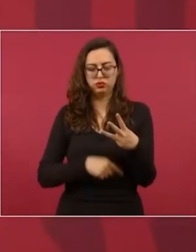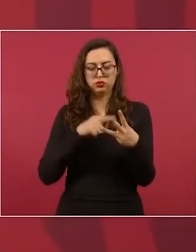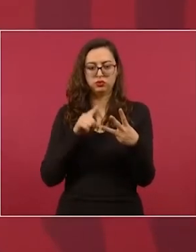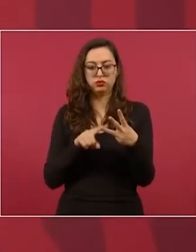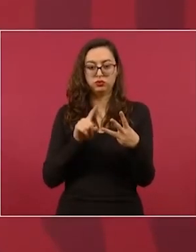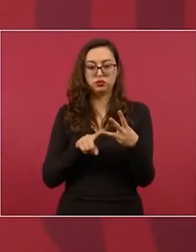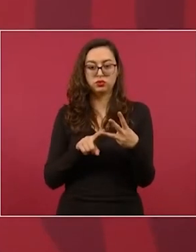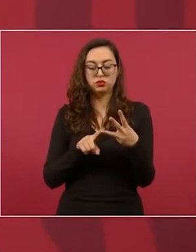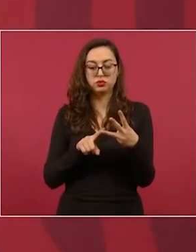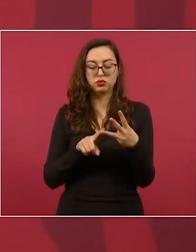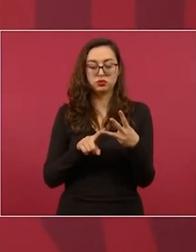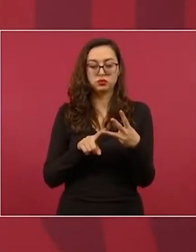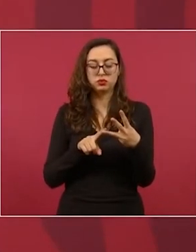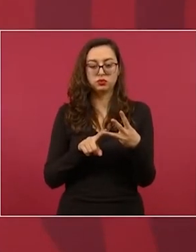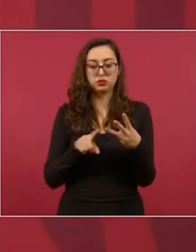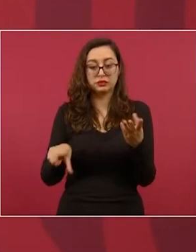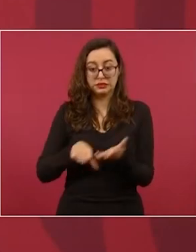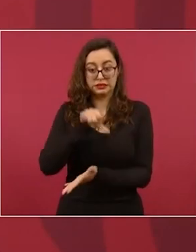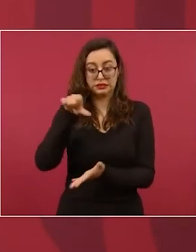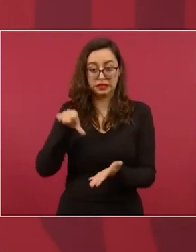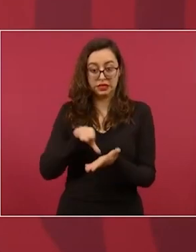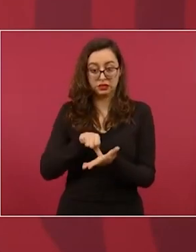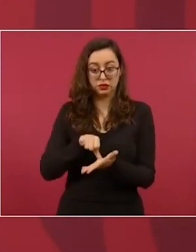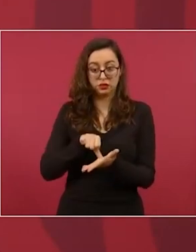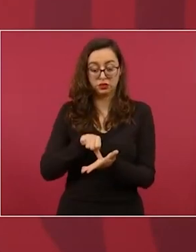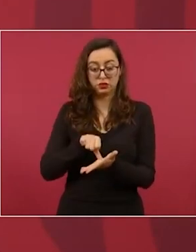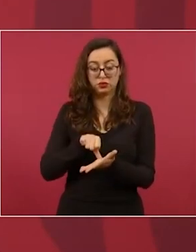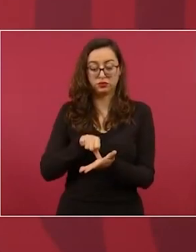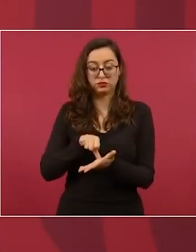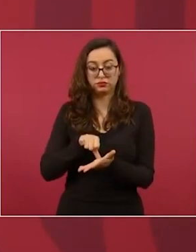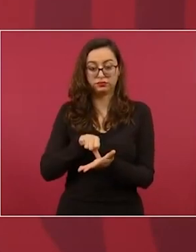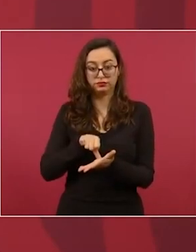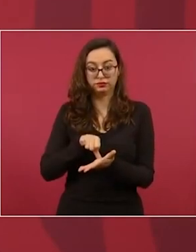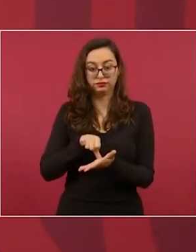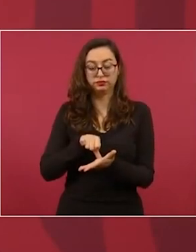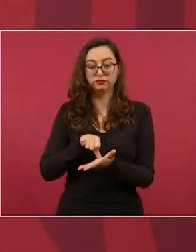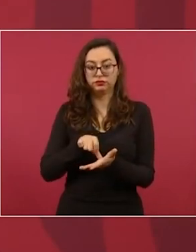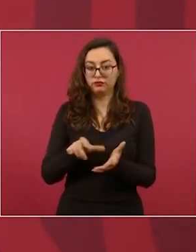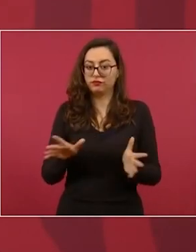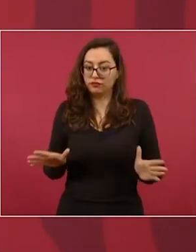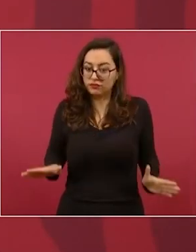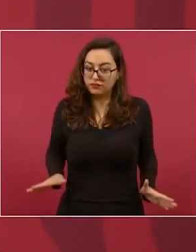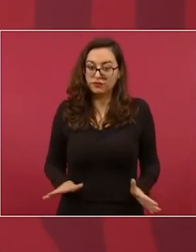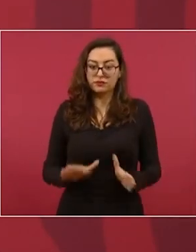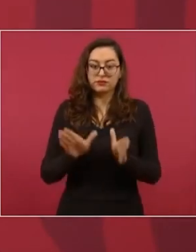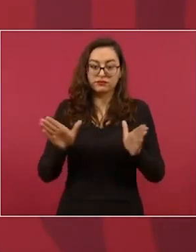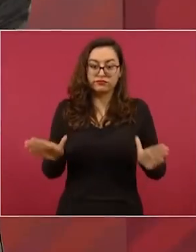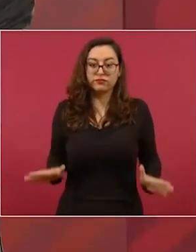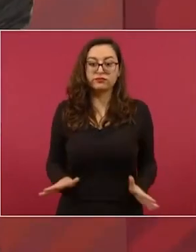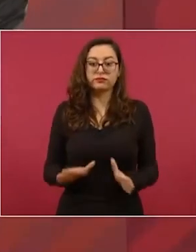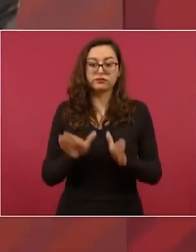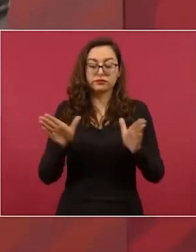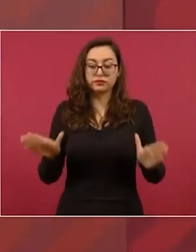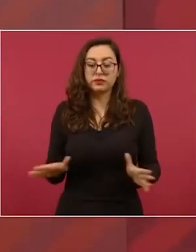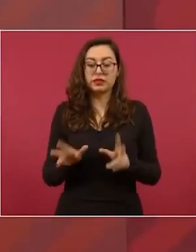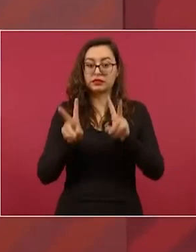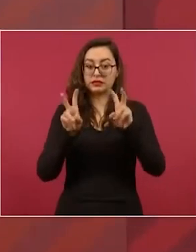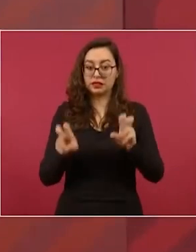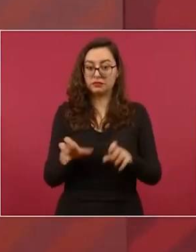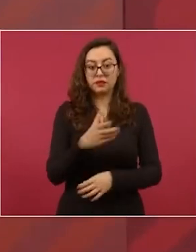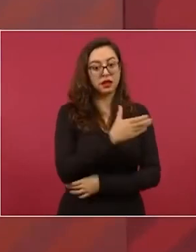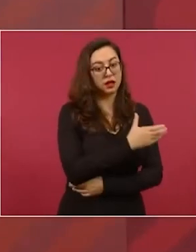el centro vamos a impulsar mucho la actividad agrícola,